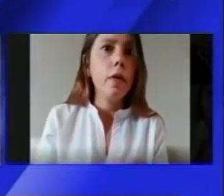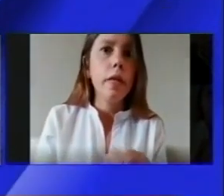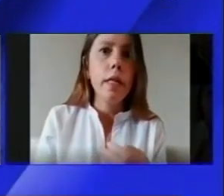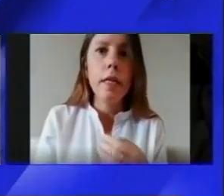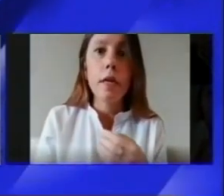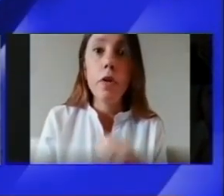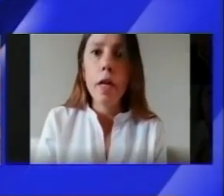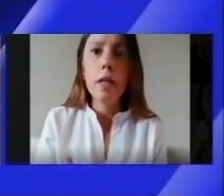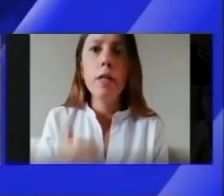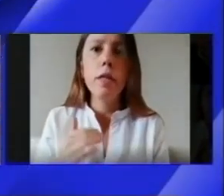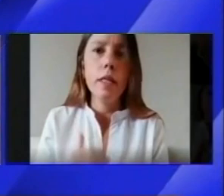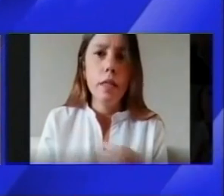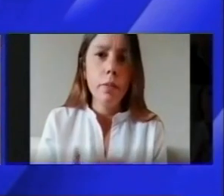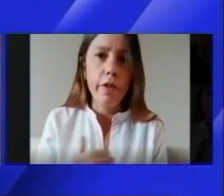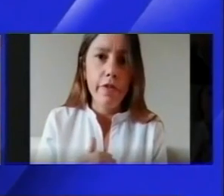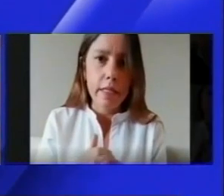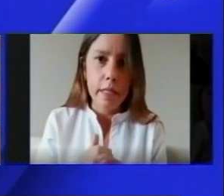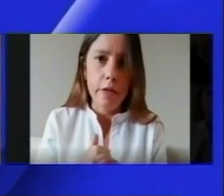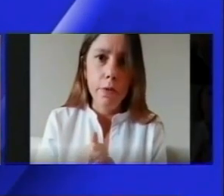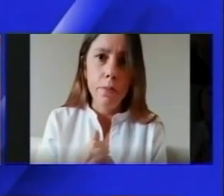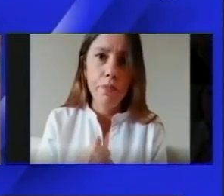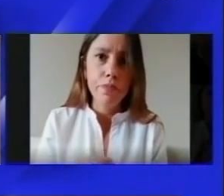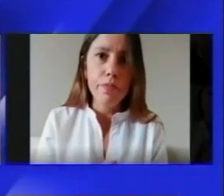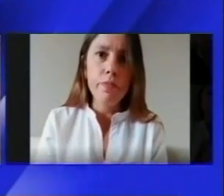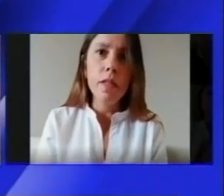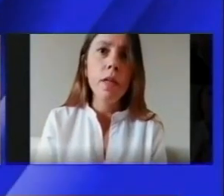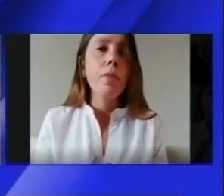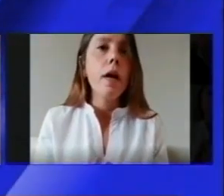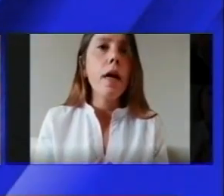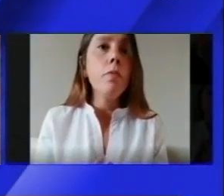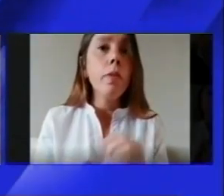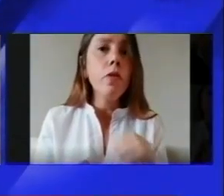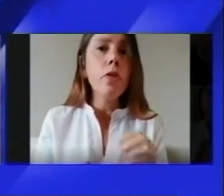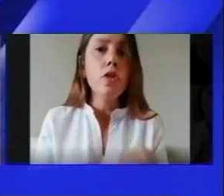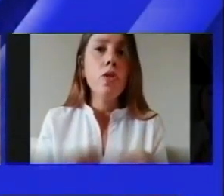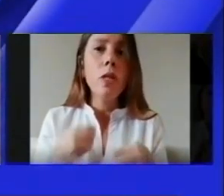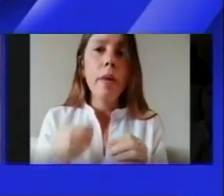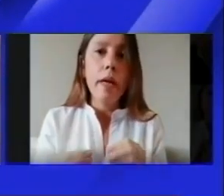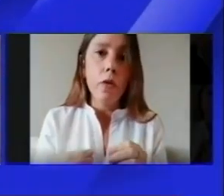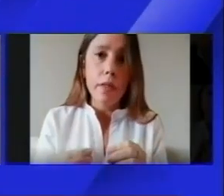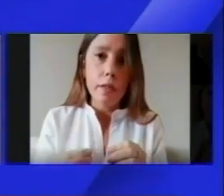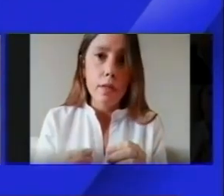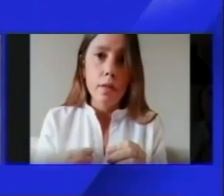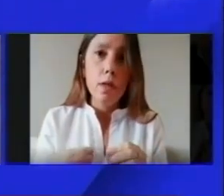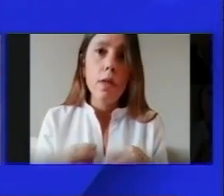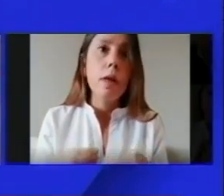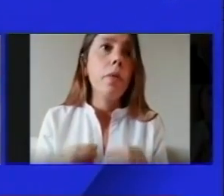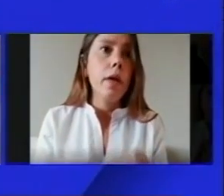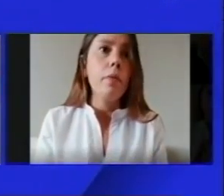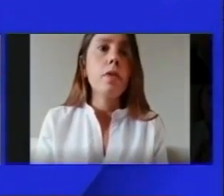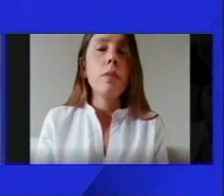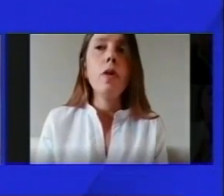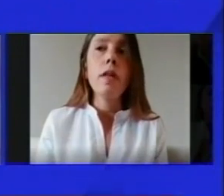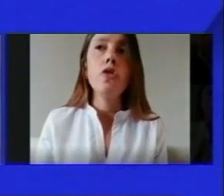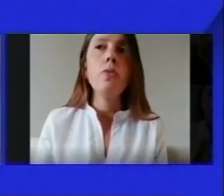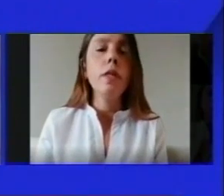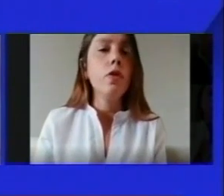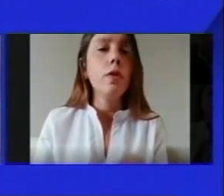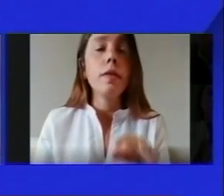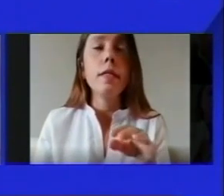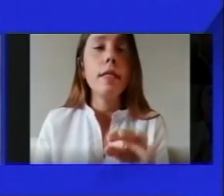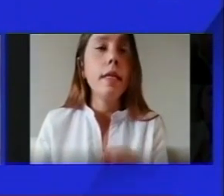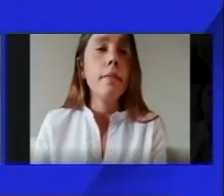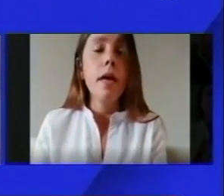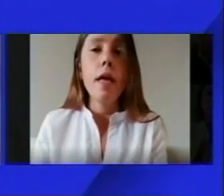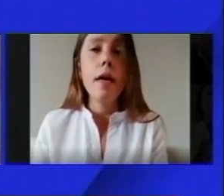voy a salir de la cuarentena rodando, y este tipo de frases, ¿no? Sí. Hay momentos que son disparadores, que por ejemplo, sabemos que si yo